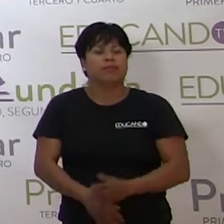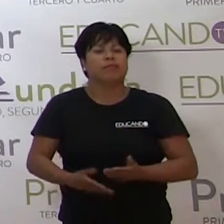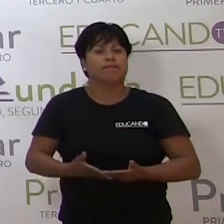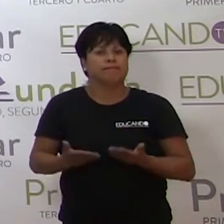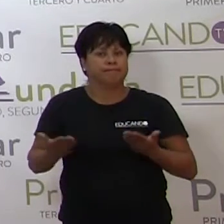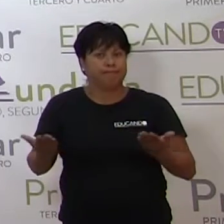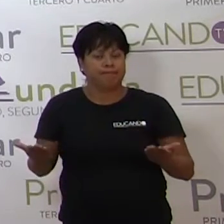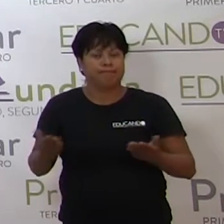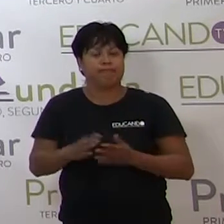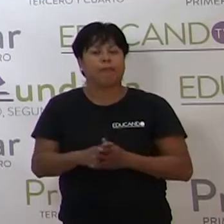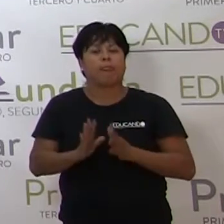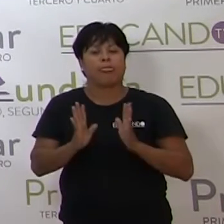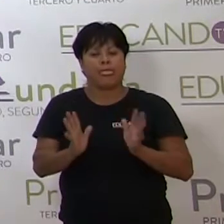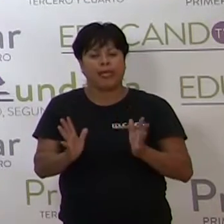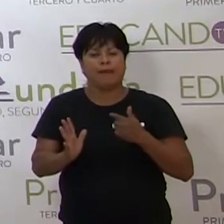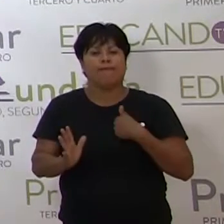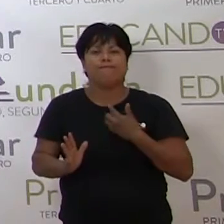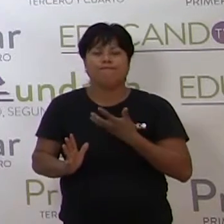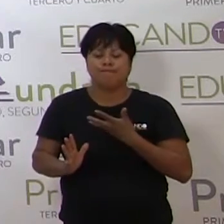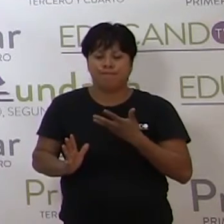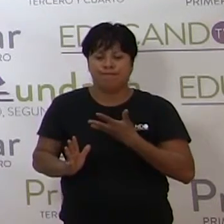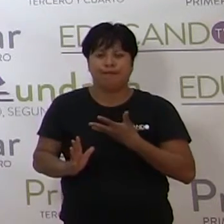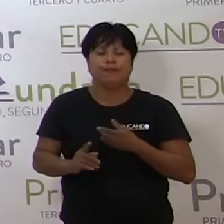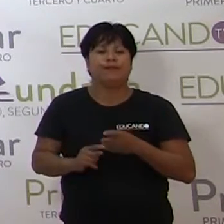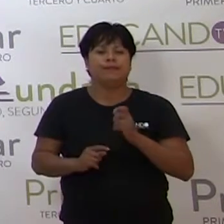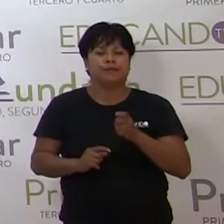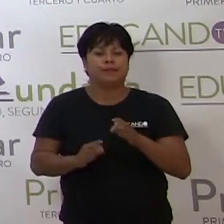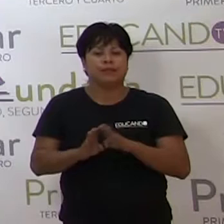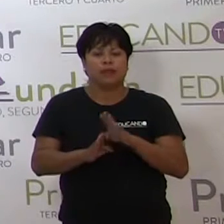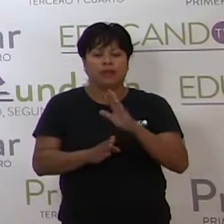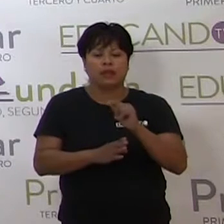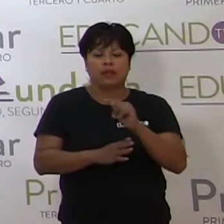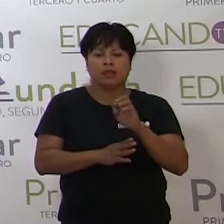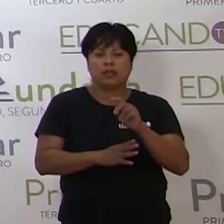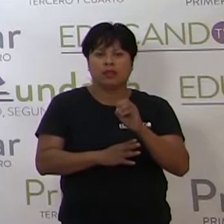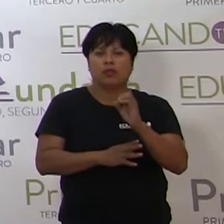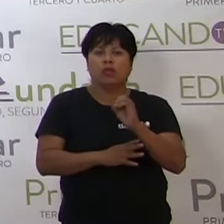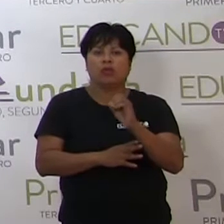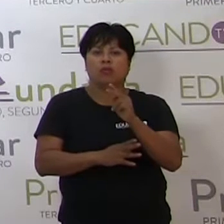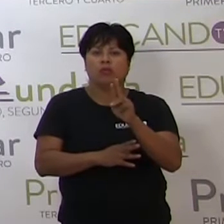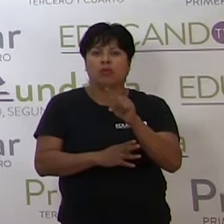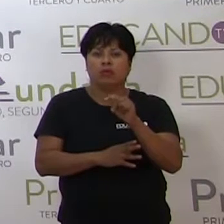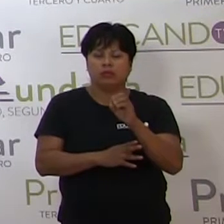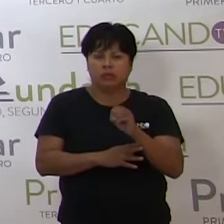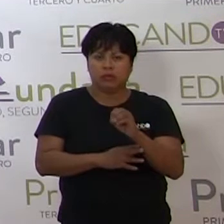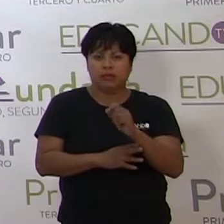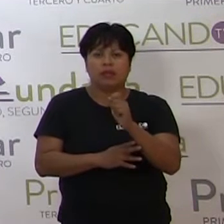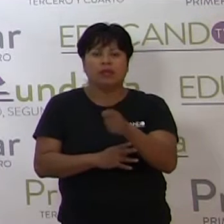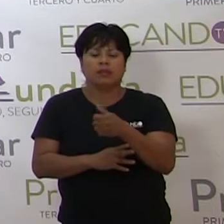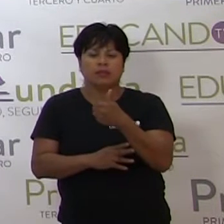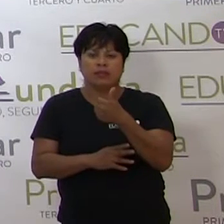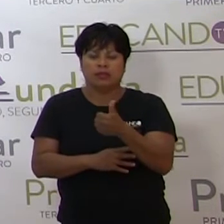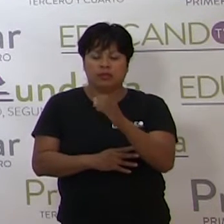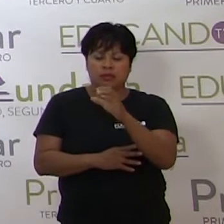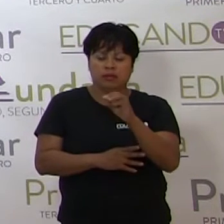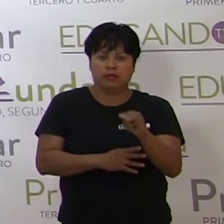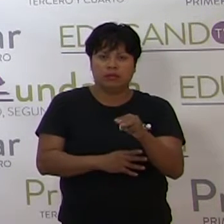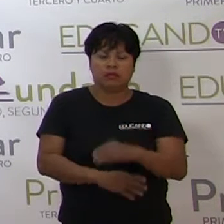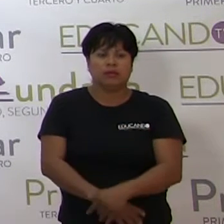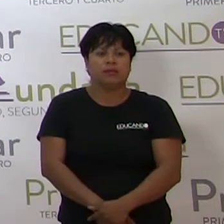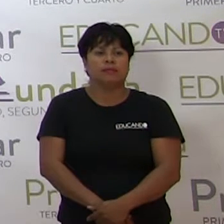ahora ya tengo el lado, el cateto opuesto. Es 6